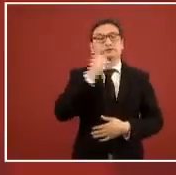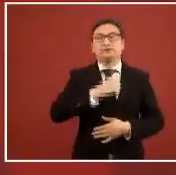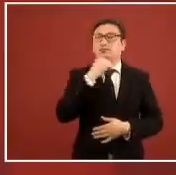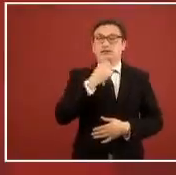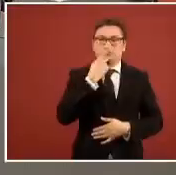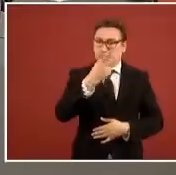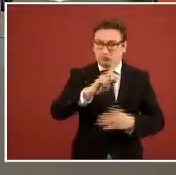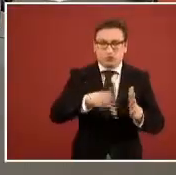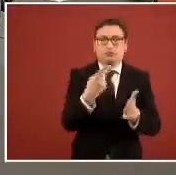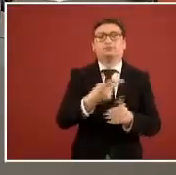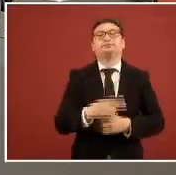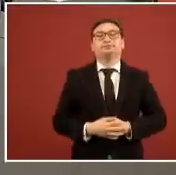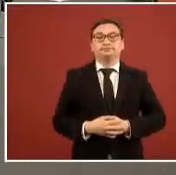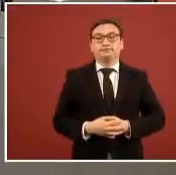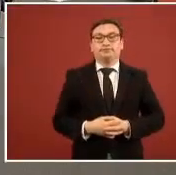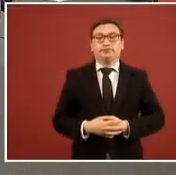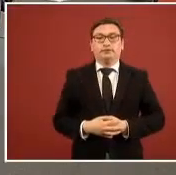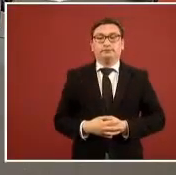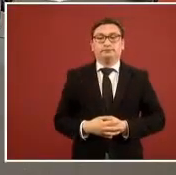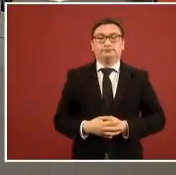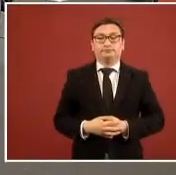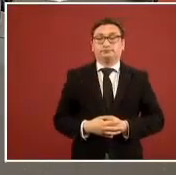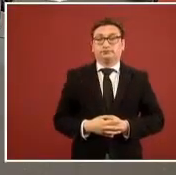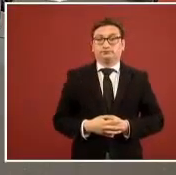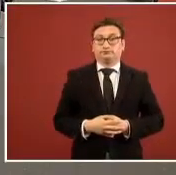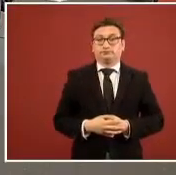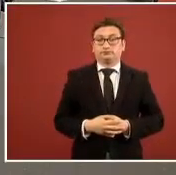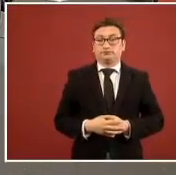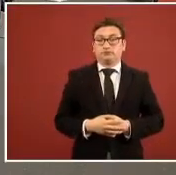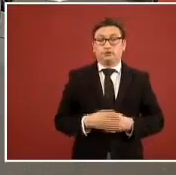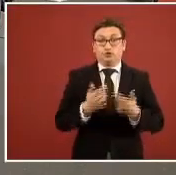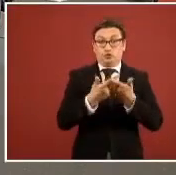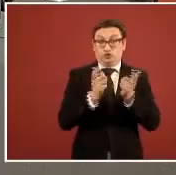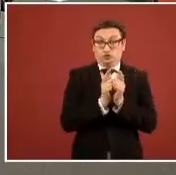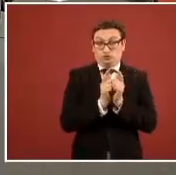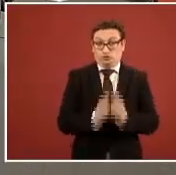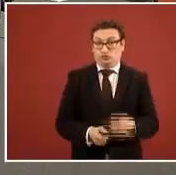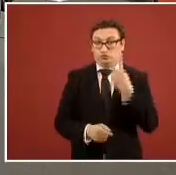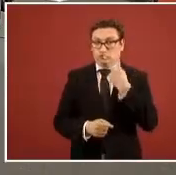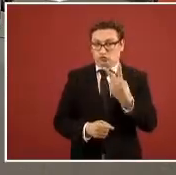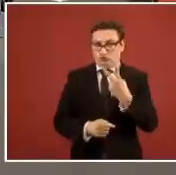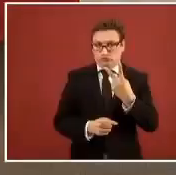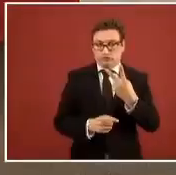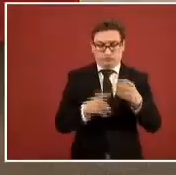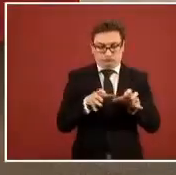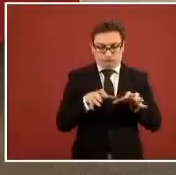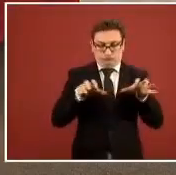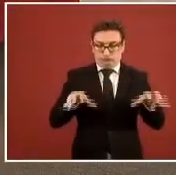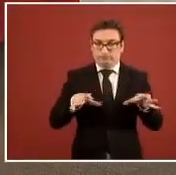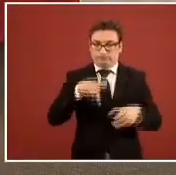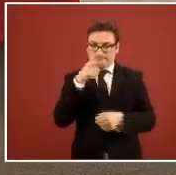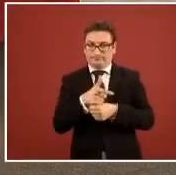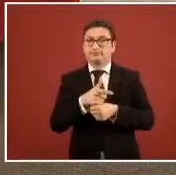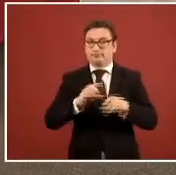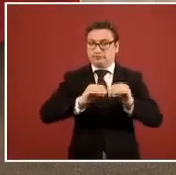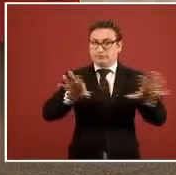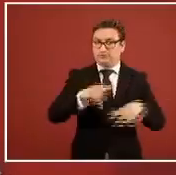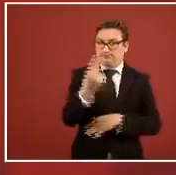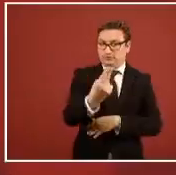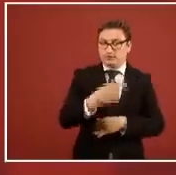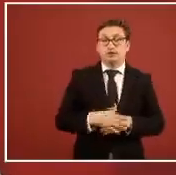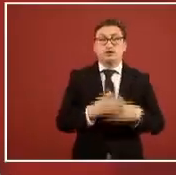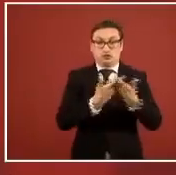importante retomarlo. Hay dos grupos de personas que interesa identificar plenamente.